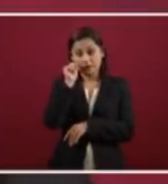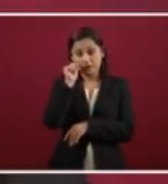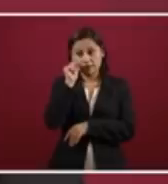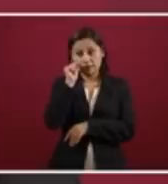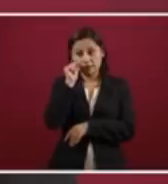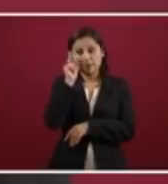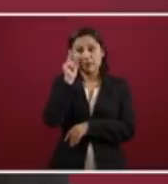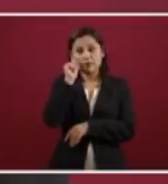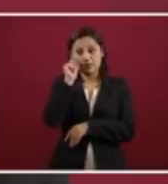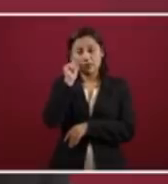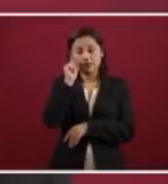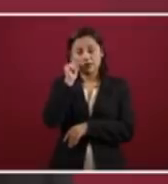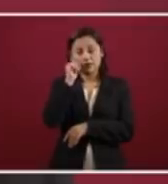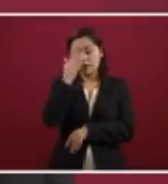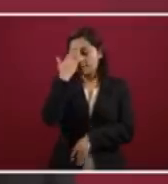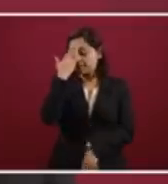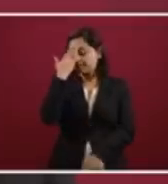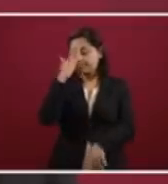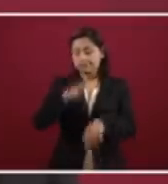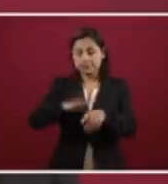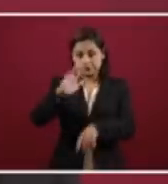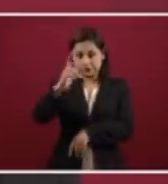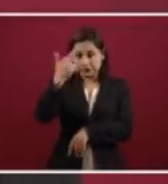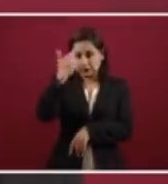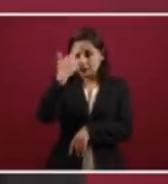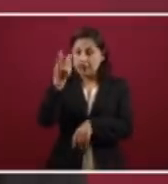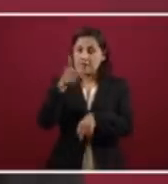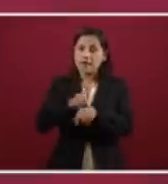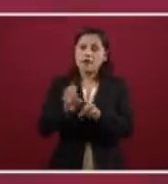acto de